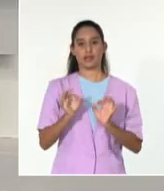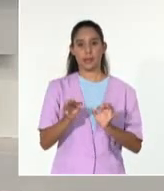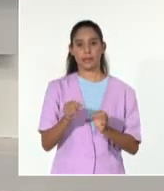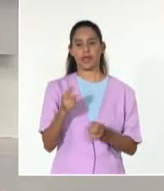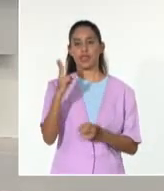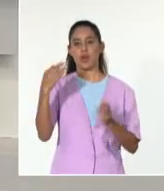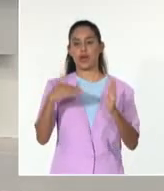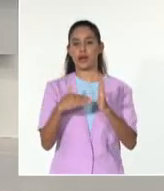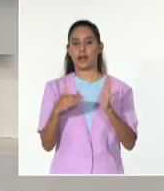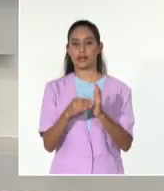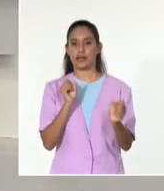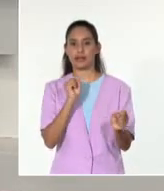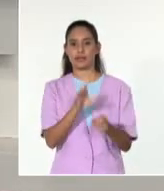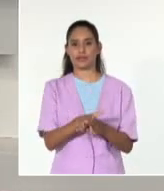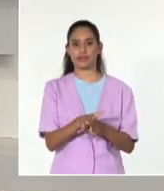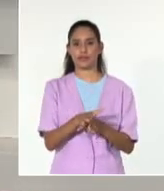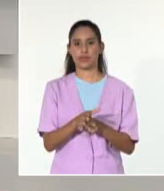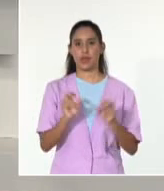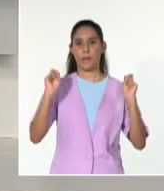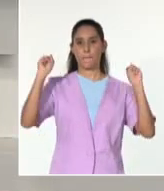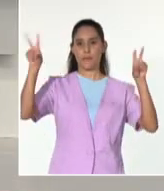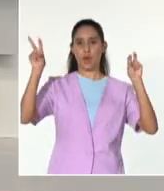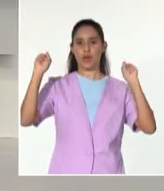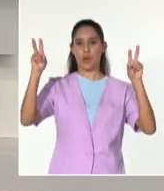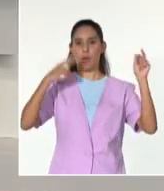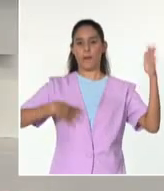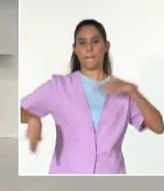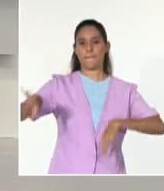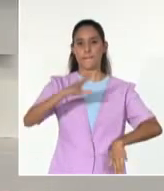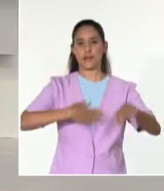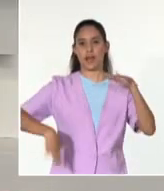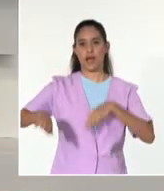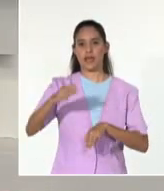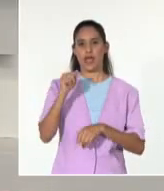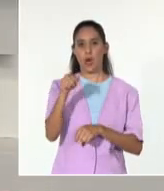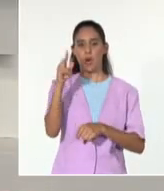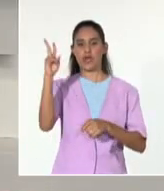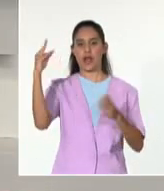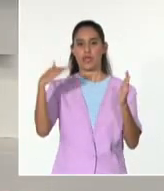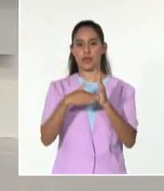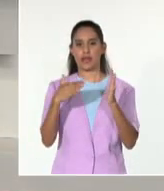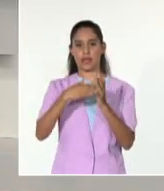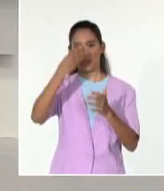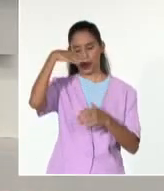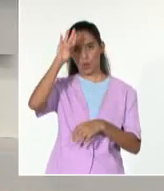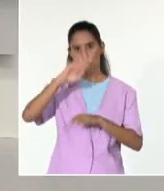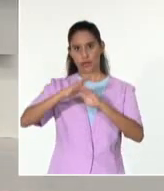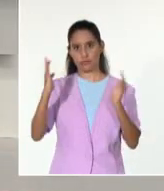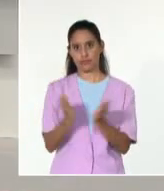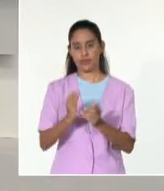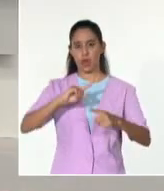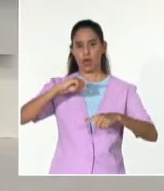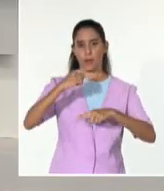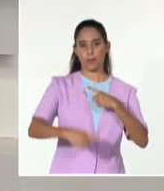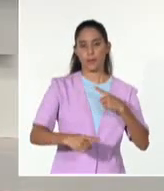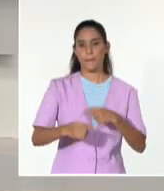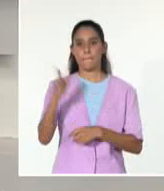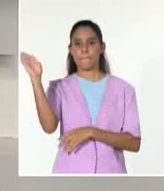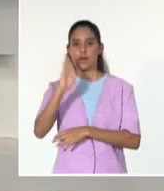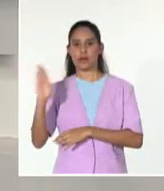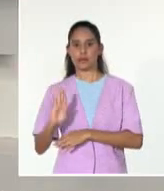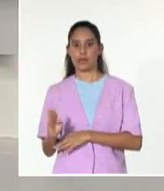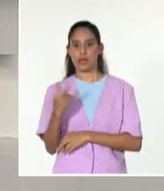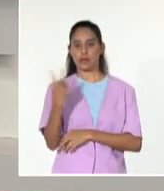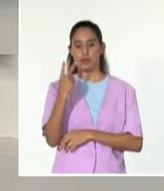de voleibol de playa de Noslen Díaz y José Luis Alayo enfrentarán el Mundial a los brasileños Evando y Arthur.